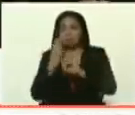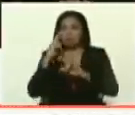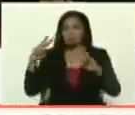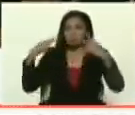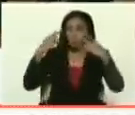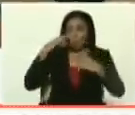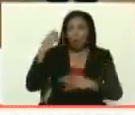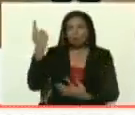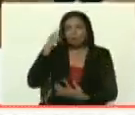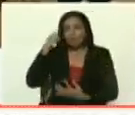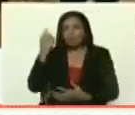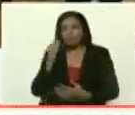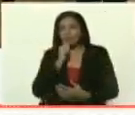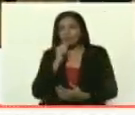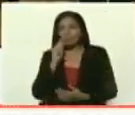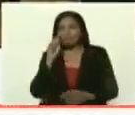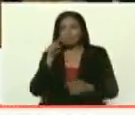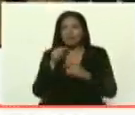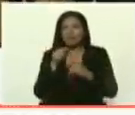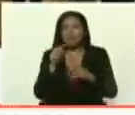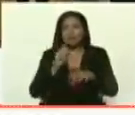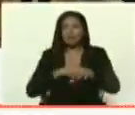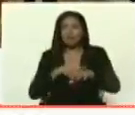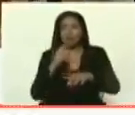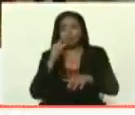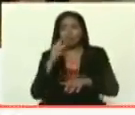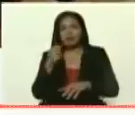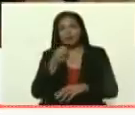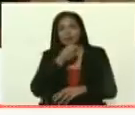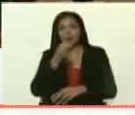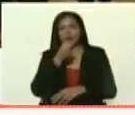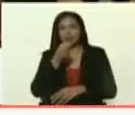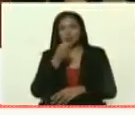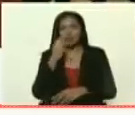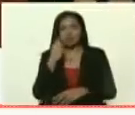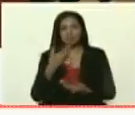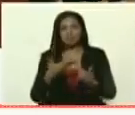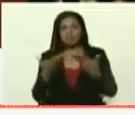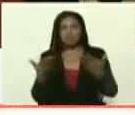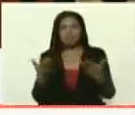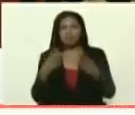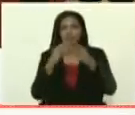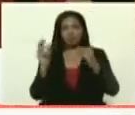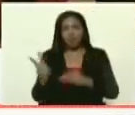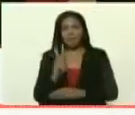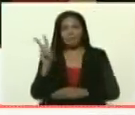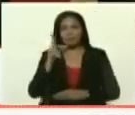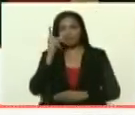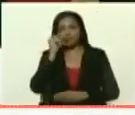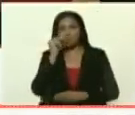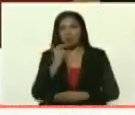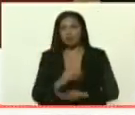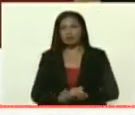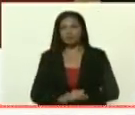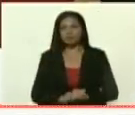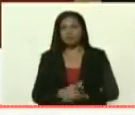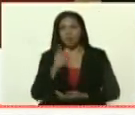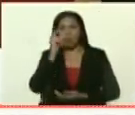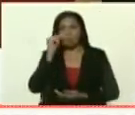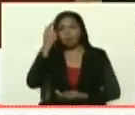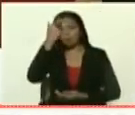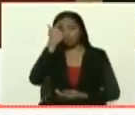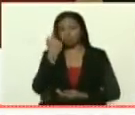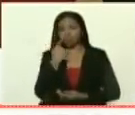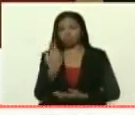internacional. Vamos de inmediato a esta hora a escuchar las declaraciones que estará ofreciendo a toda Venezuela Srisrit Ravid